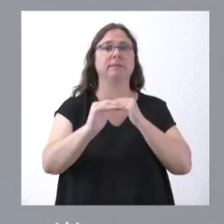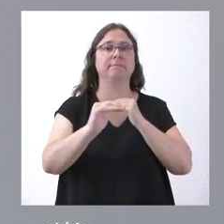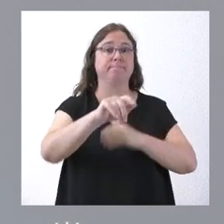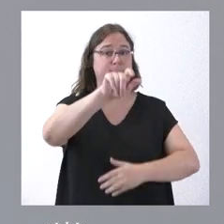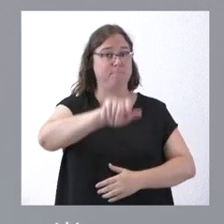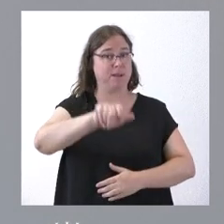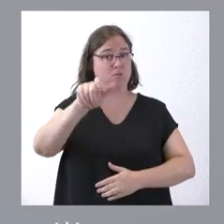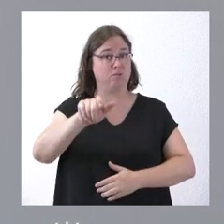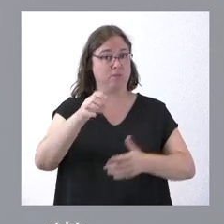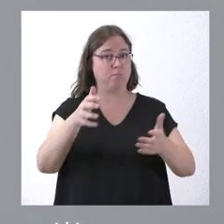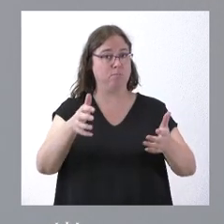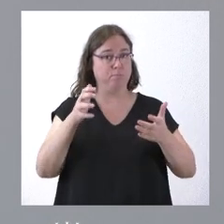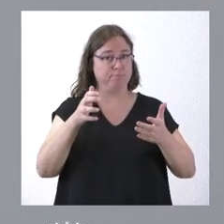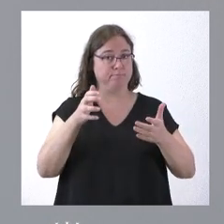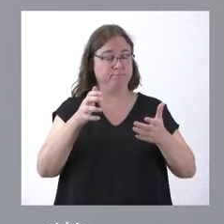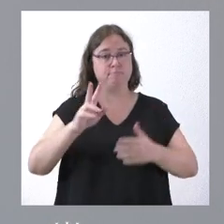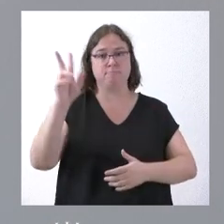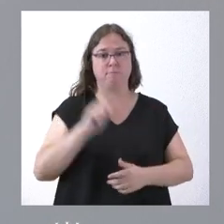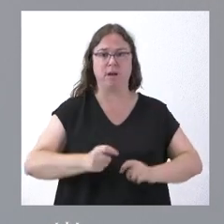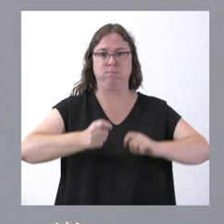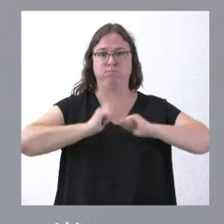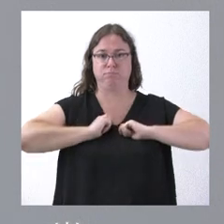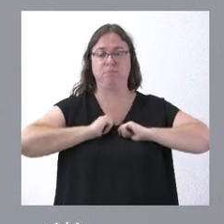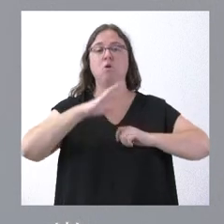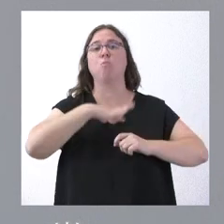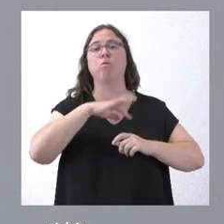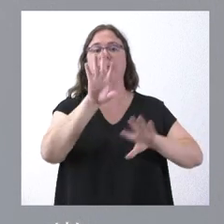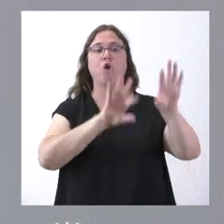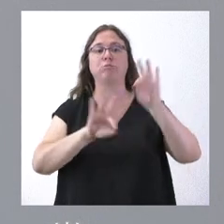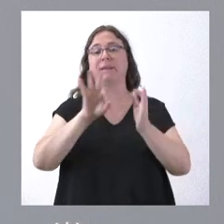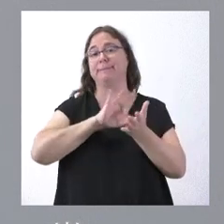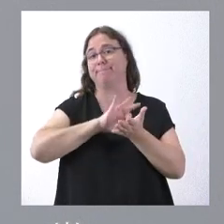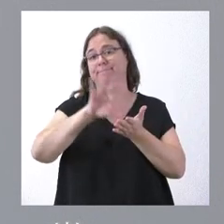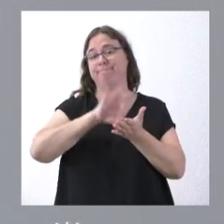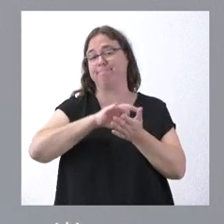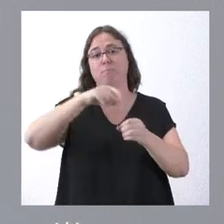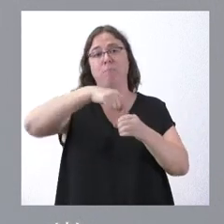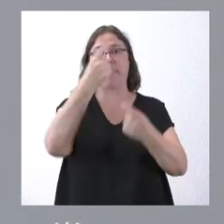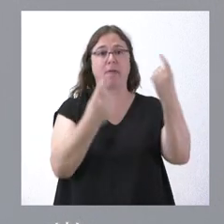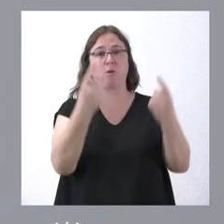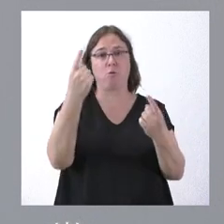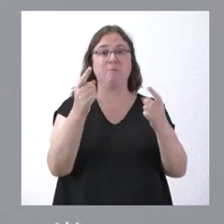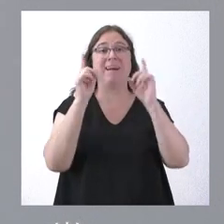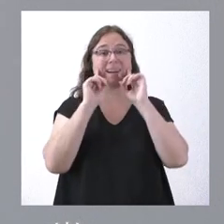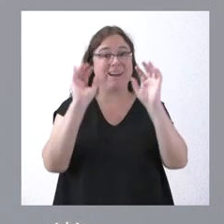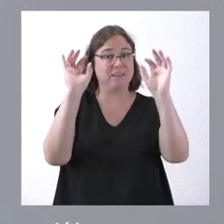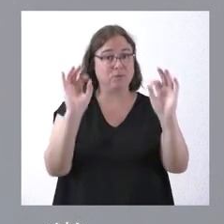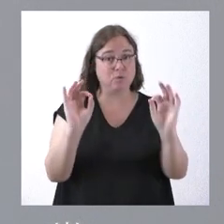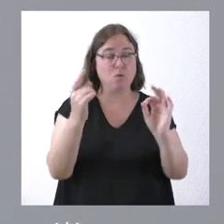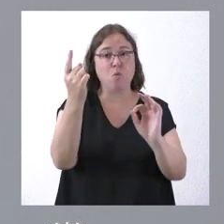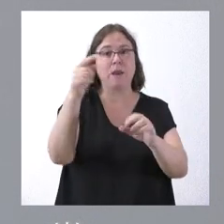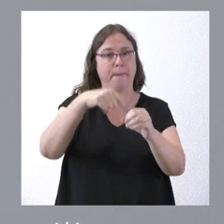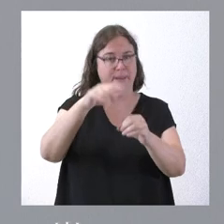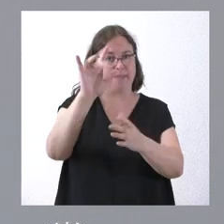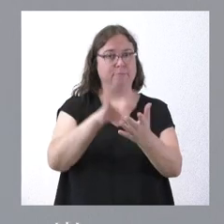personas beneficiarias del mismo adquieren su vigencia, pues lógicamente pueden optar dentro del sistema de salud a alguna plaza y se ha producido ese caso concreto en una de las